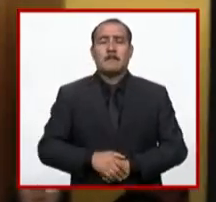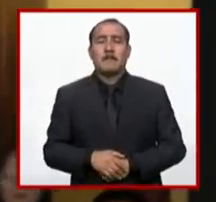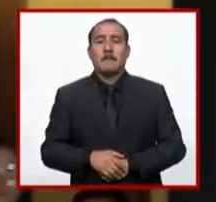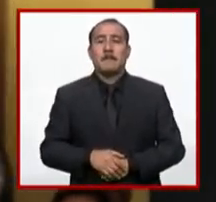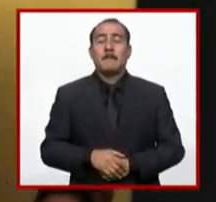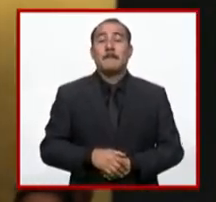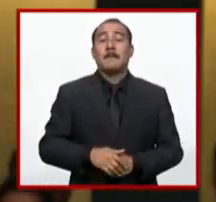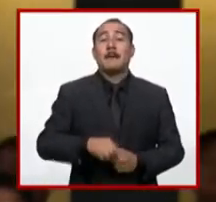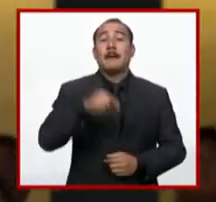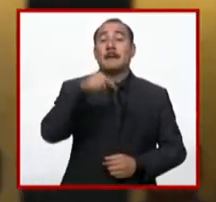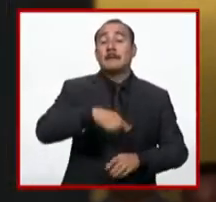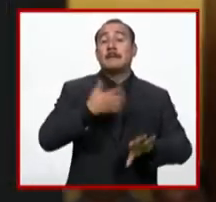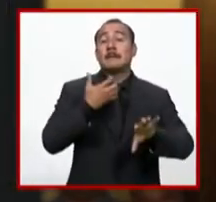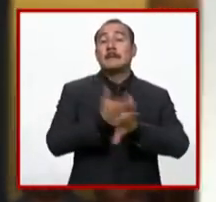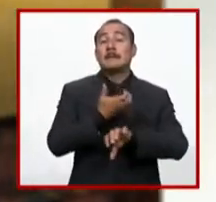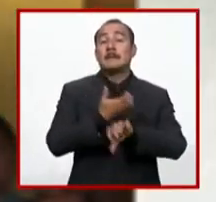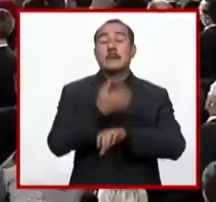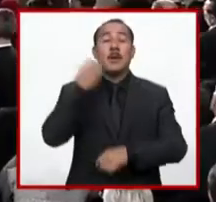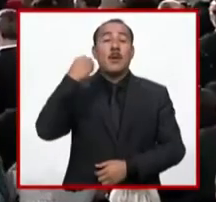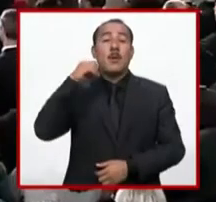es el estado que